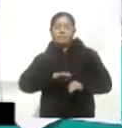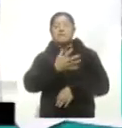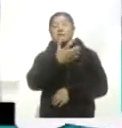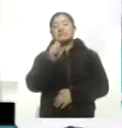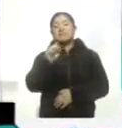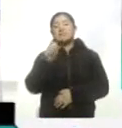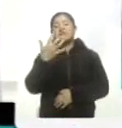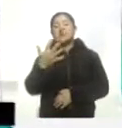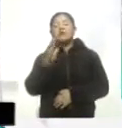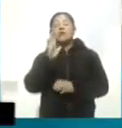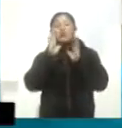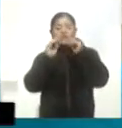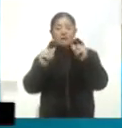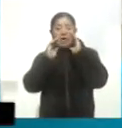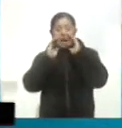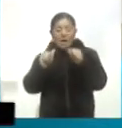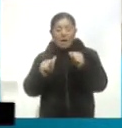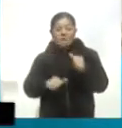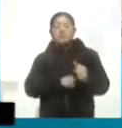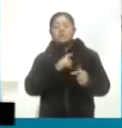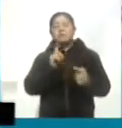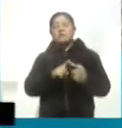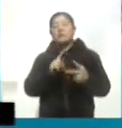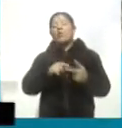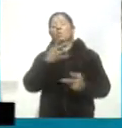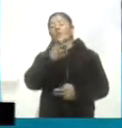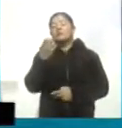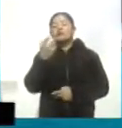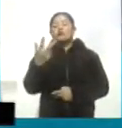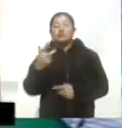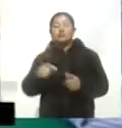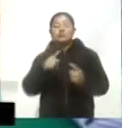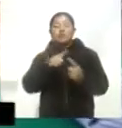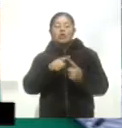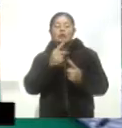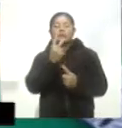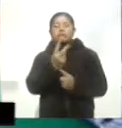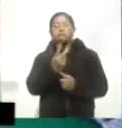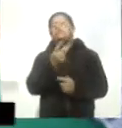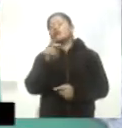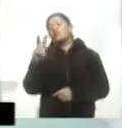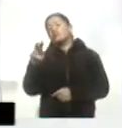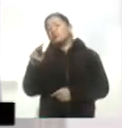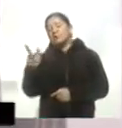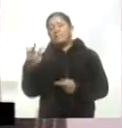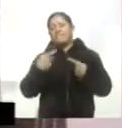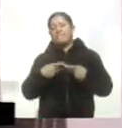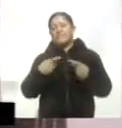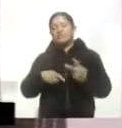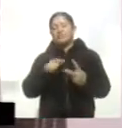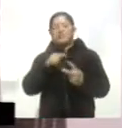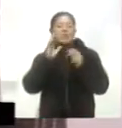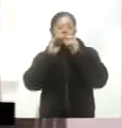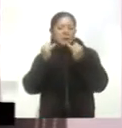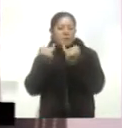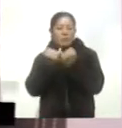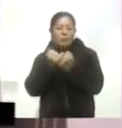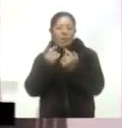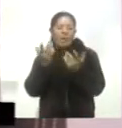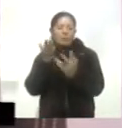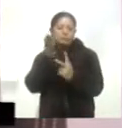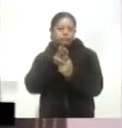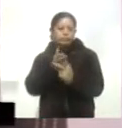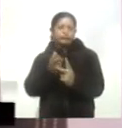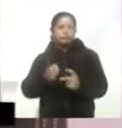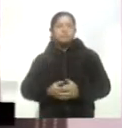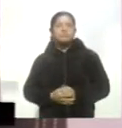al régimen de incorporación fiscal, 408 a personas físicas y 80 a personas morales. Comentarle que al día de hoy, ya